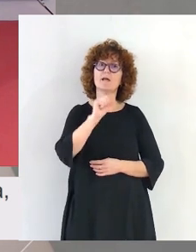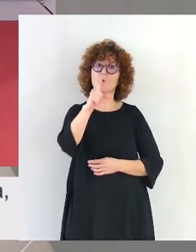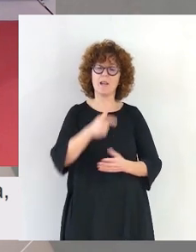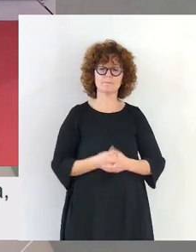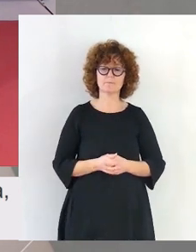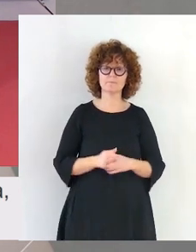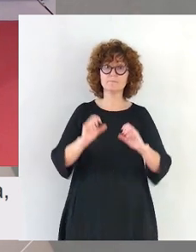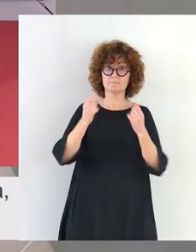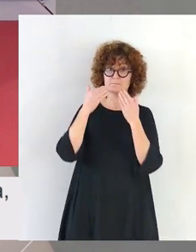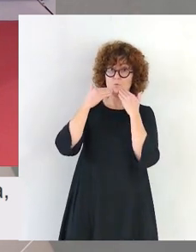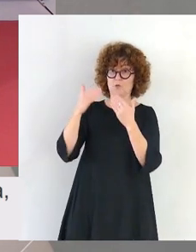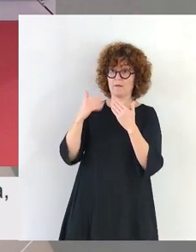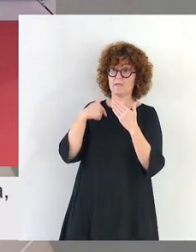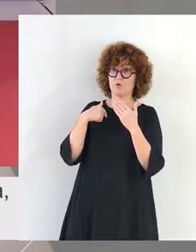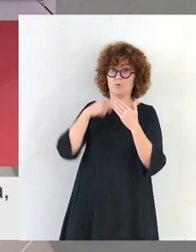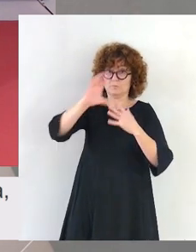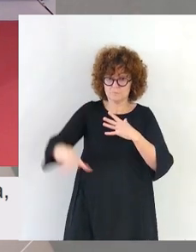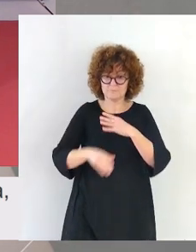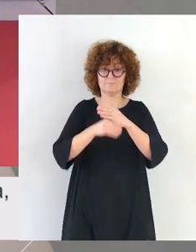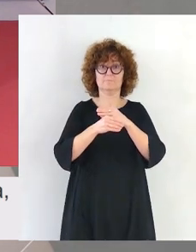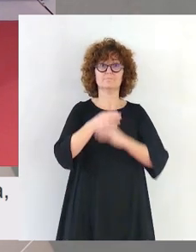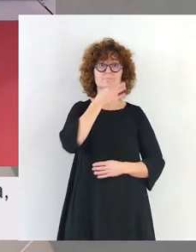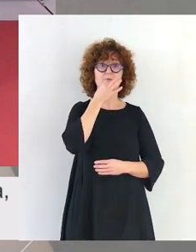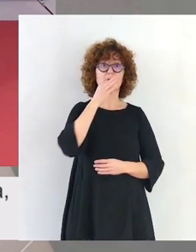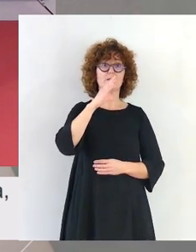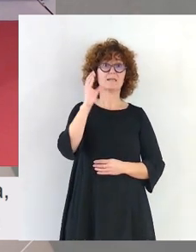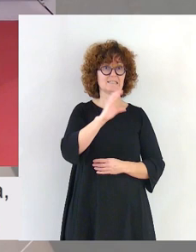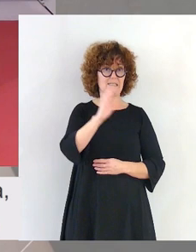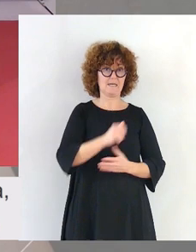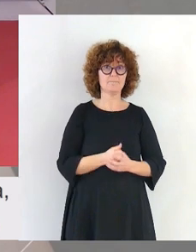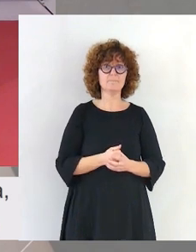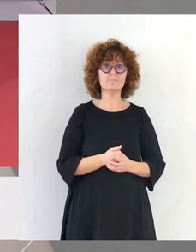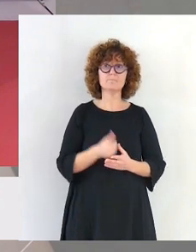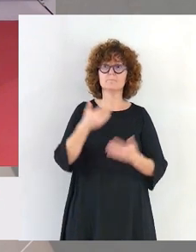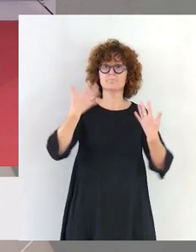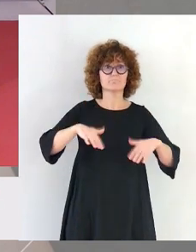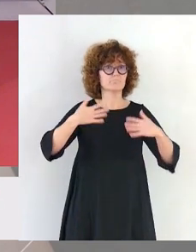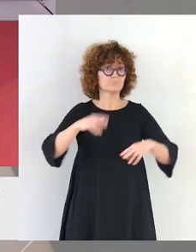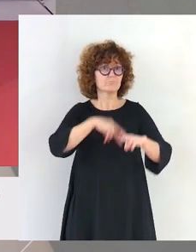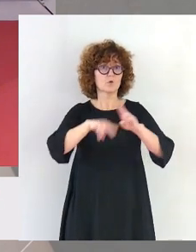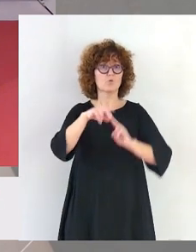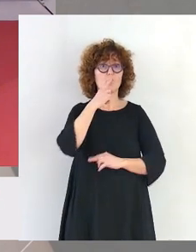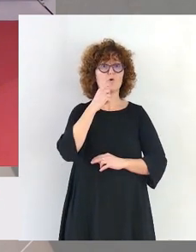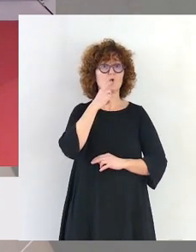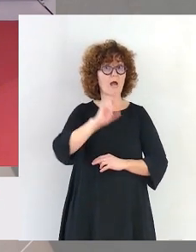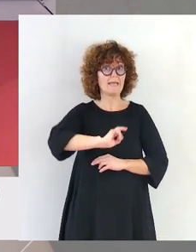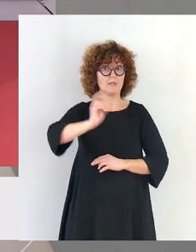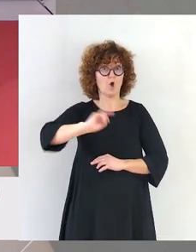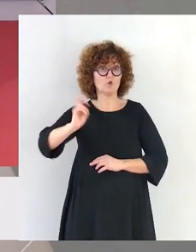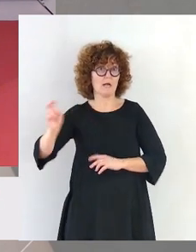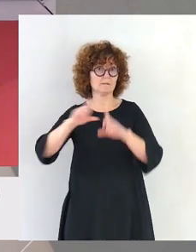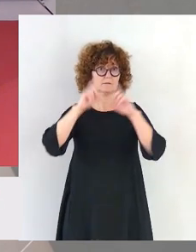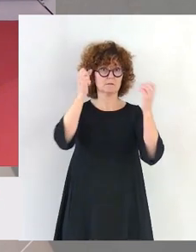gracias y me sumo también a las palabras de de Cristina me alegra mucho que instituciones como como Cruz Roja y y otras